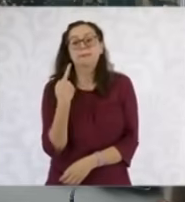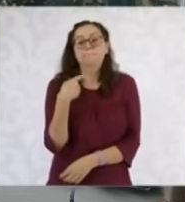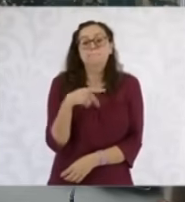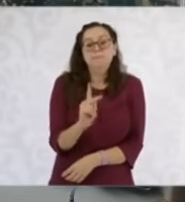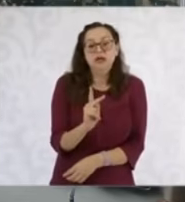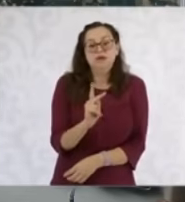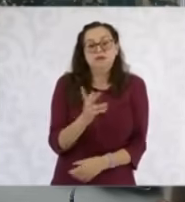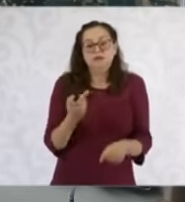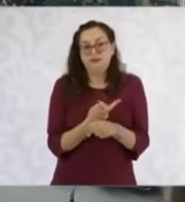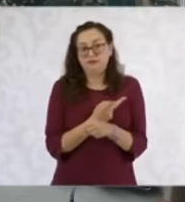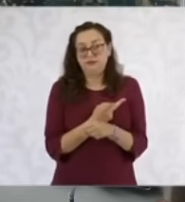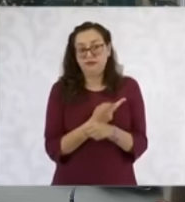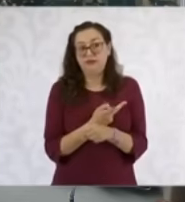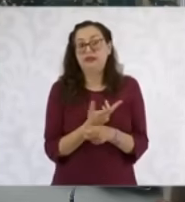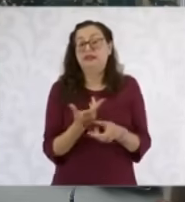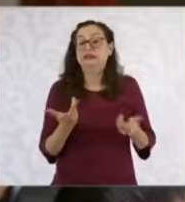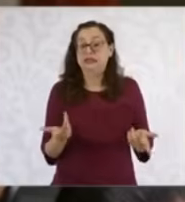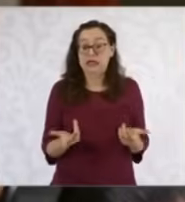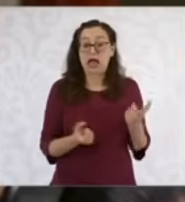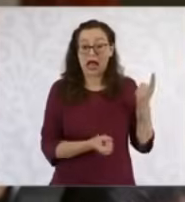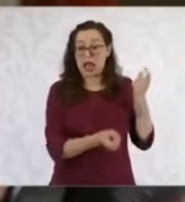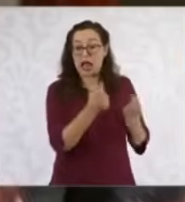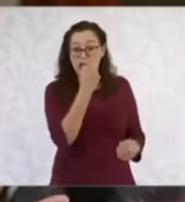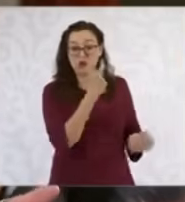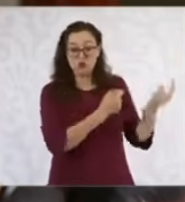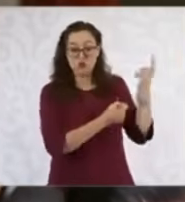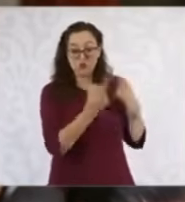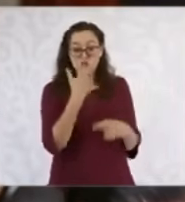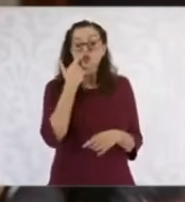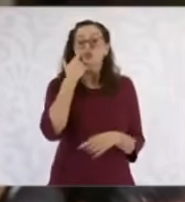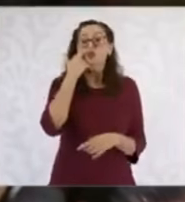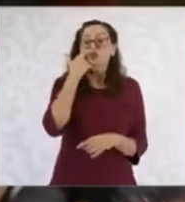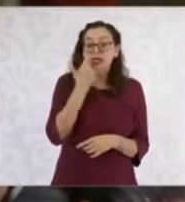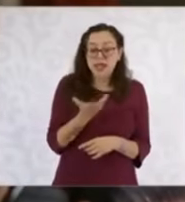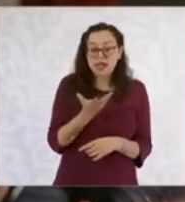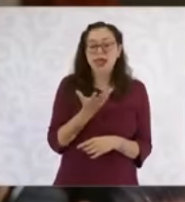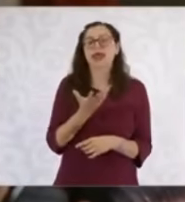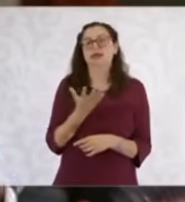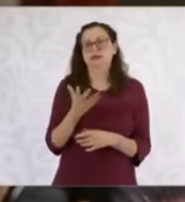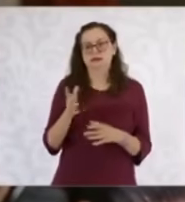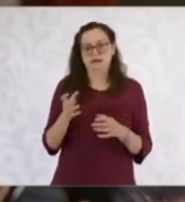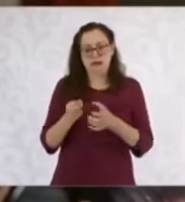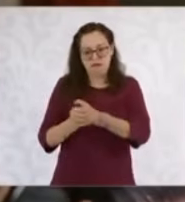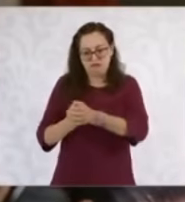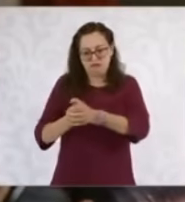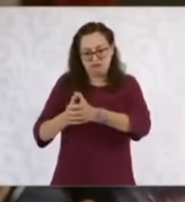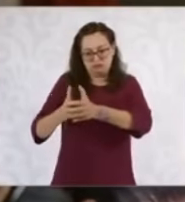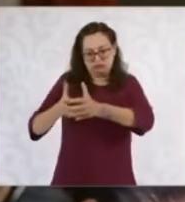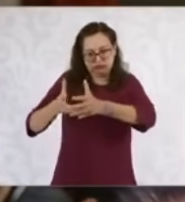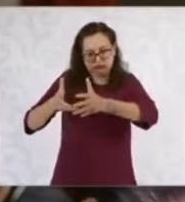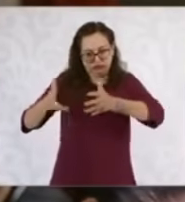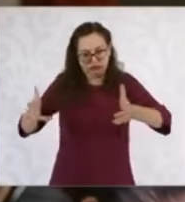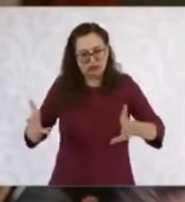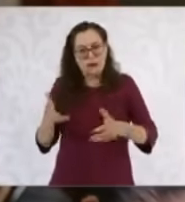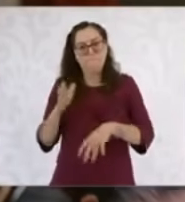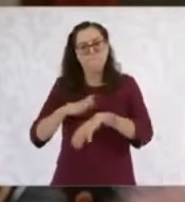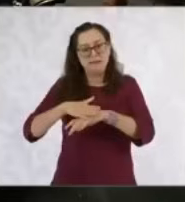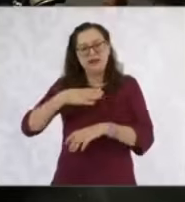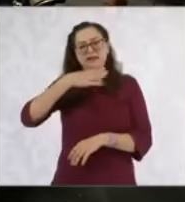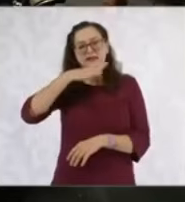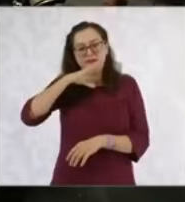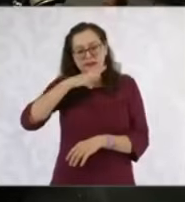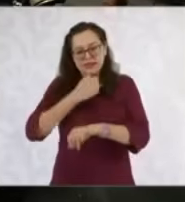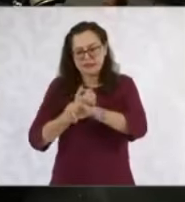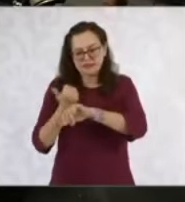de que México también alcanzara la autosuficiencia en este tipo de maíz. ¿Continuará con esta política en la actual administración? Sí, se